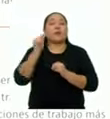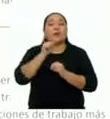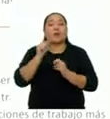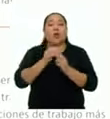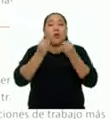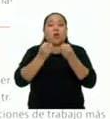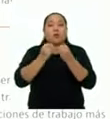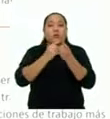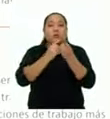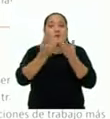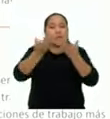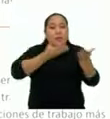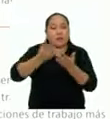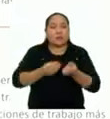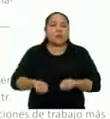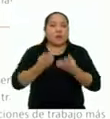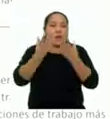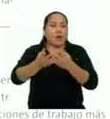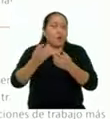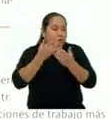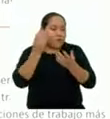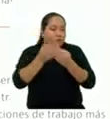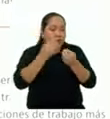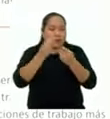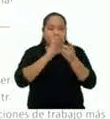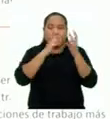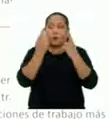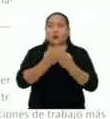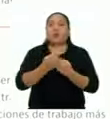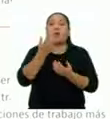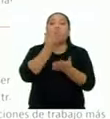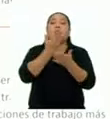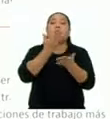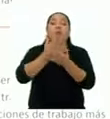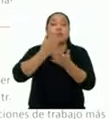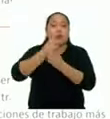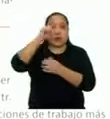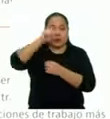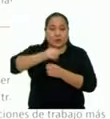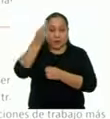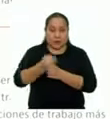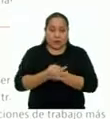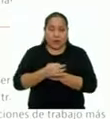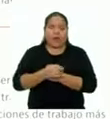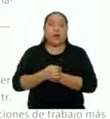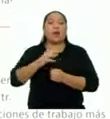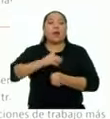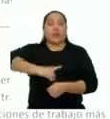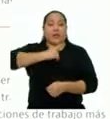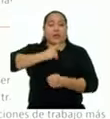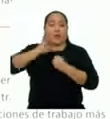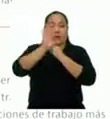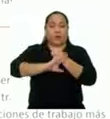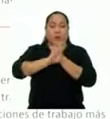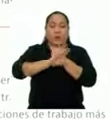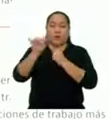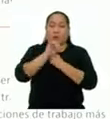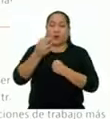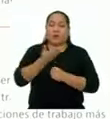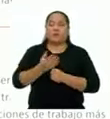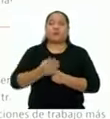servicios que impliquen una simple cesión de personal y garantizar condiciones de trabajo dignas y seguras, así como el ejercicio de derechos